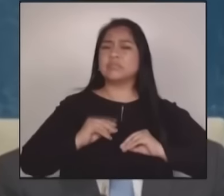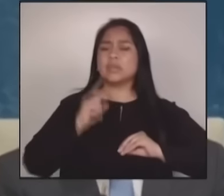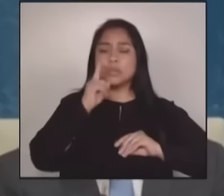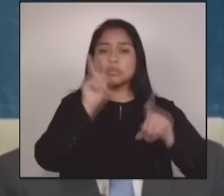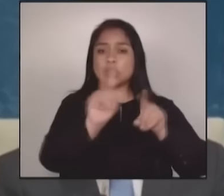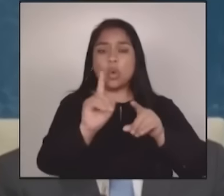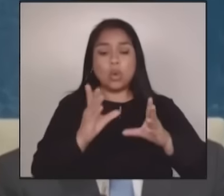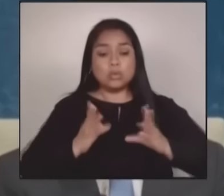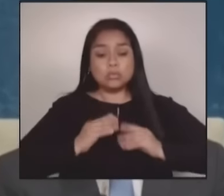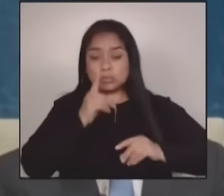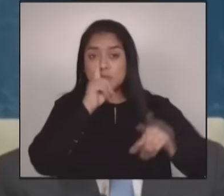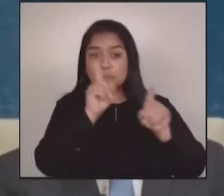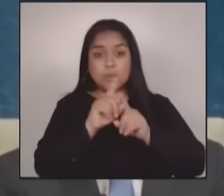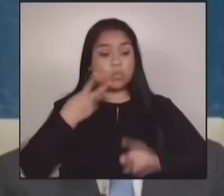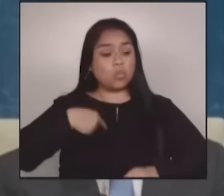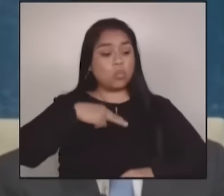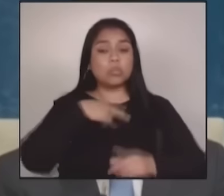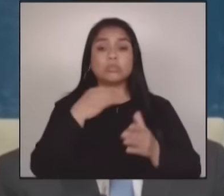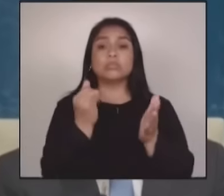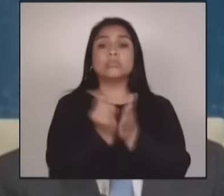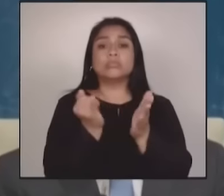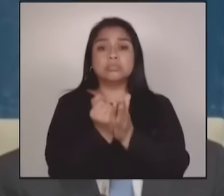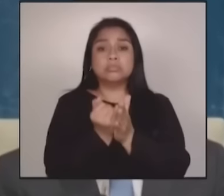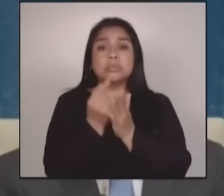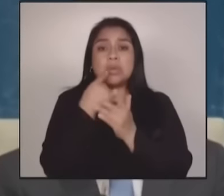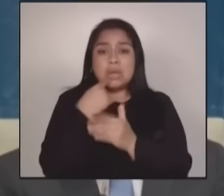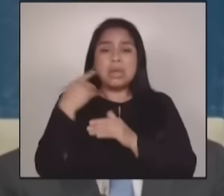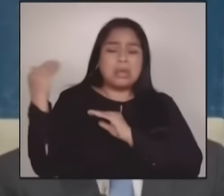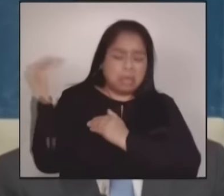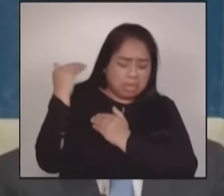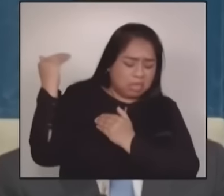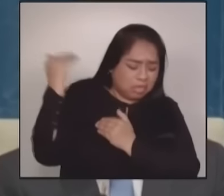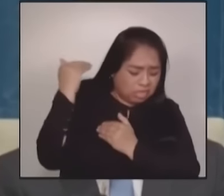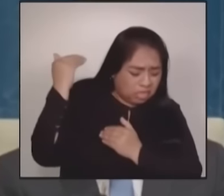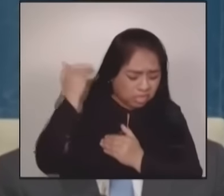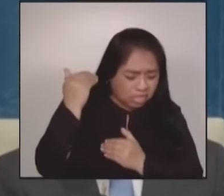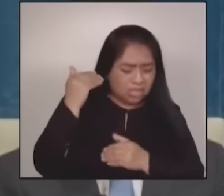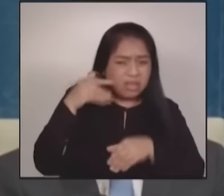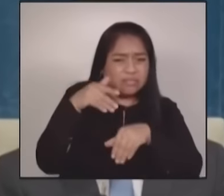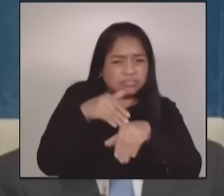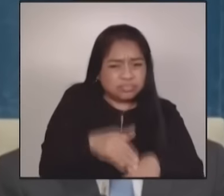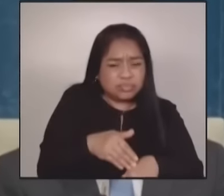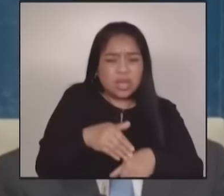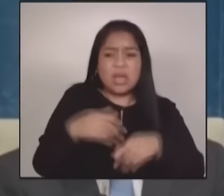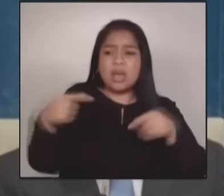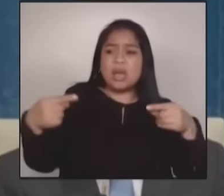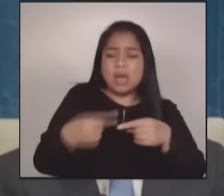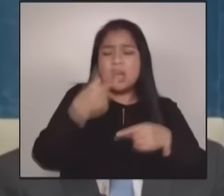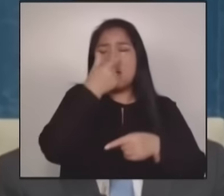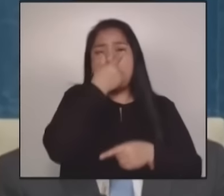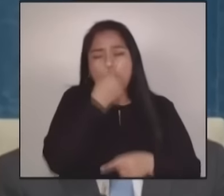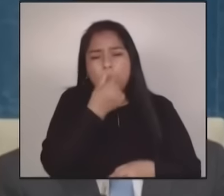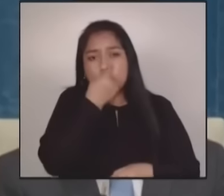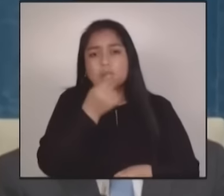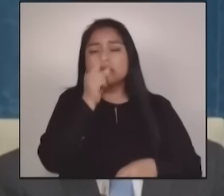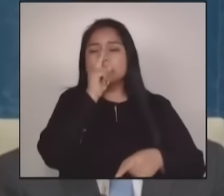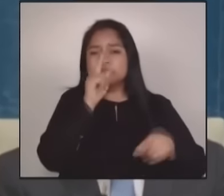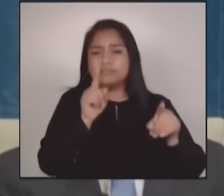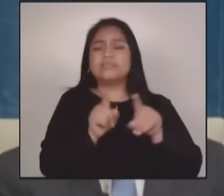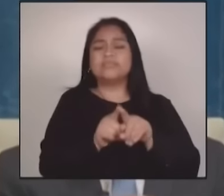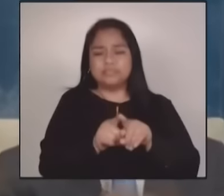nuestras instituciones se dobleguen otra vez ante la corrupción y la impunidad.